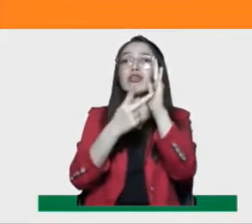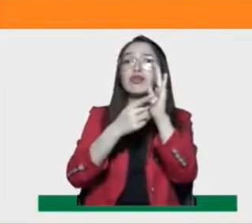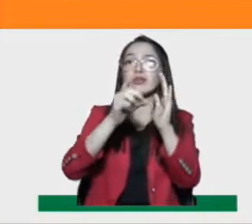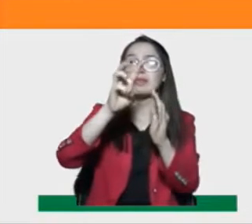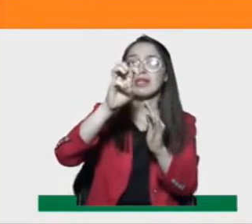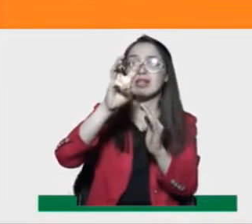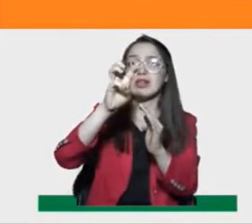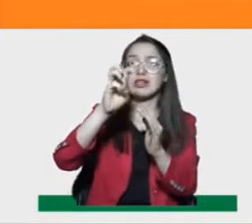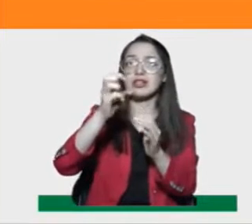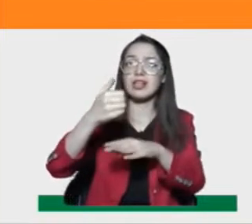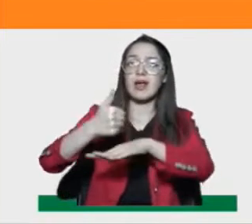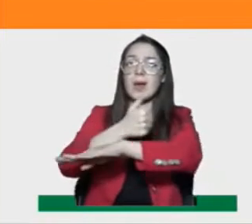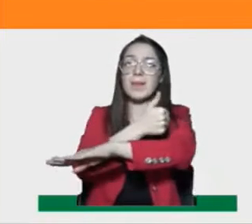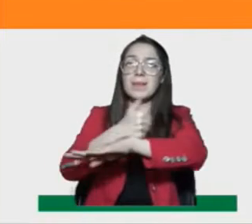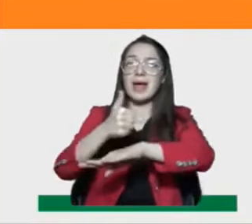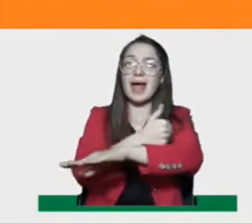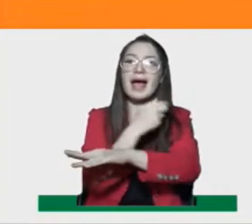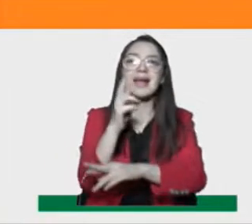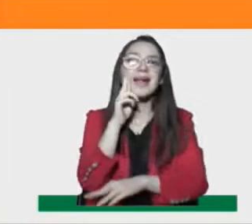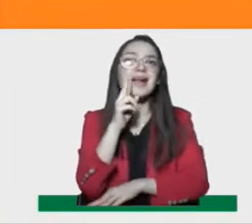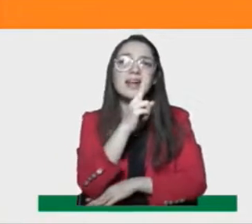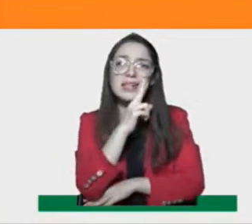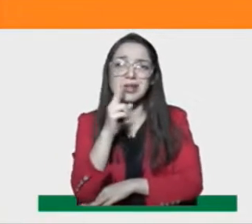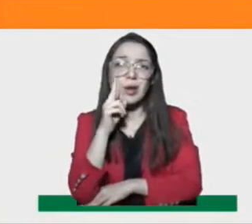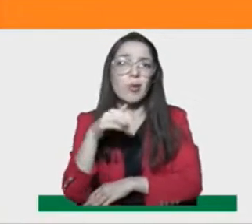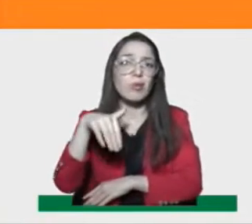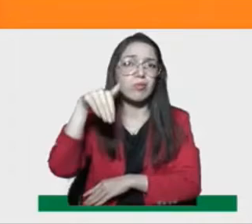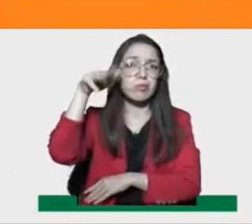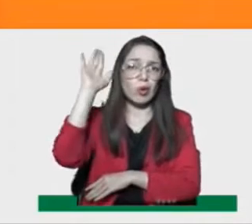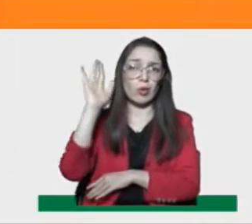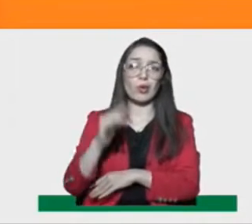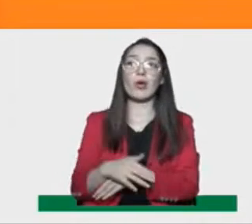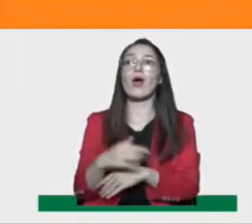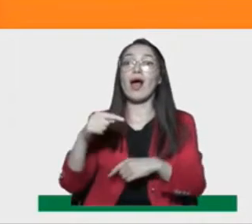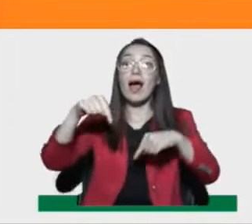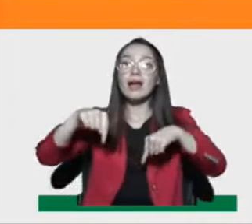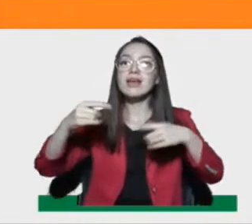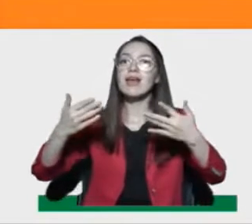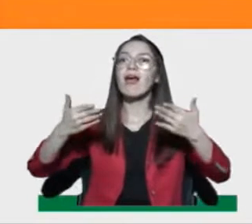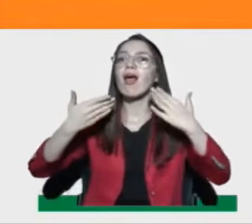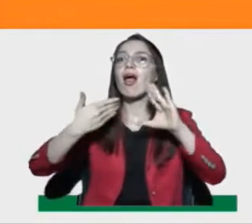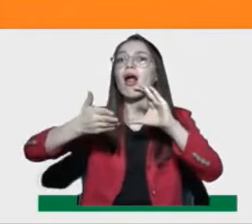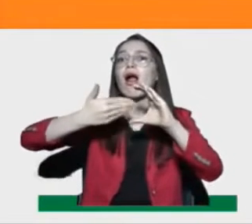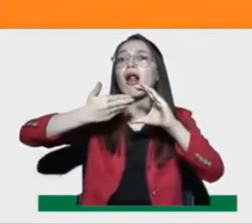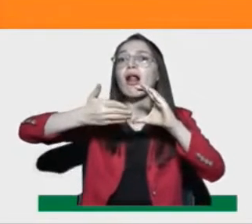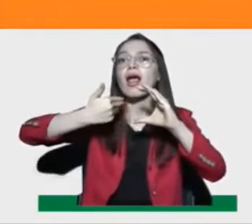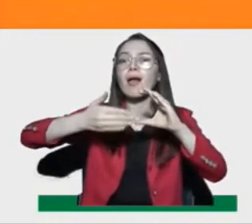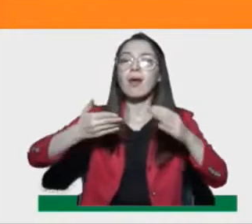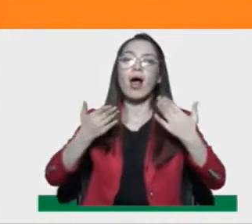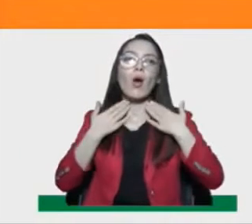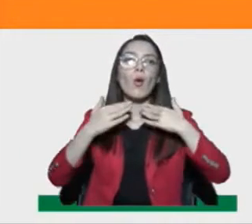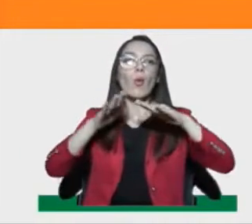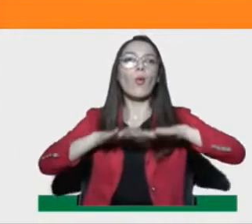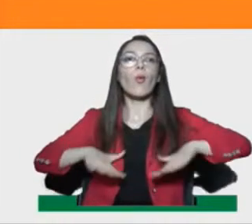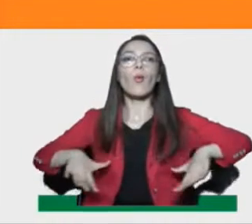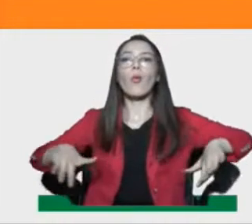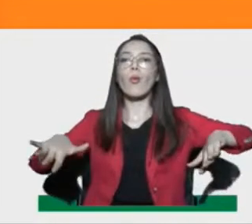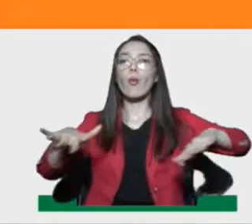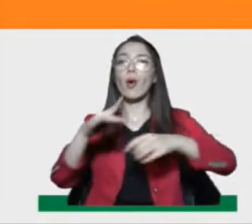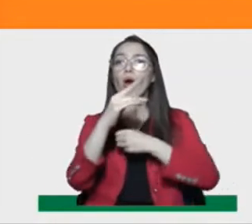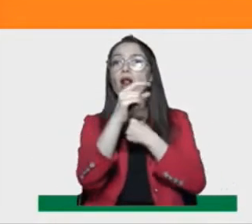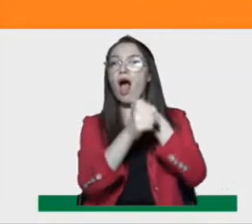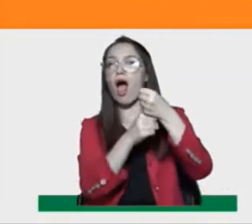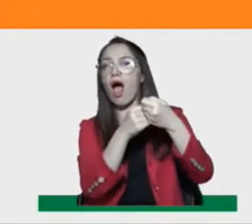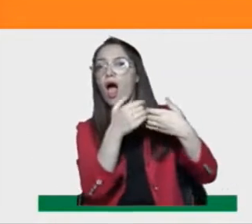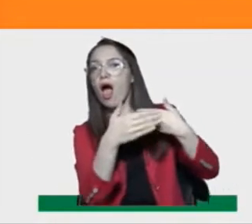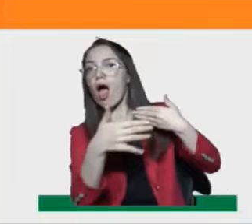y restaurantes, y ni que hablar de ese clima primaveral que nos permite durante todo el año tener un clima